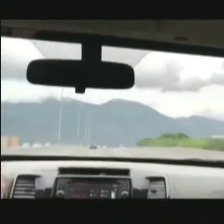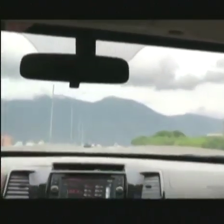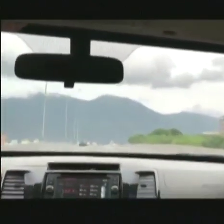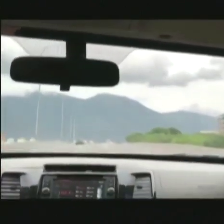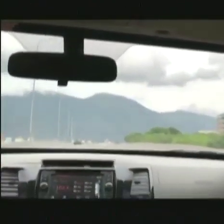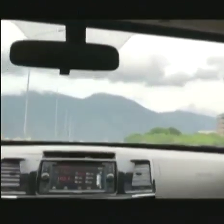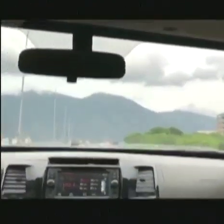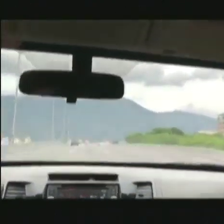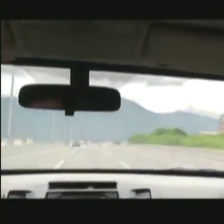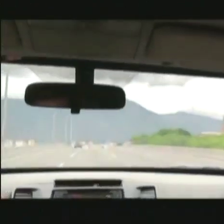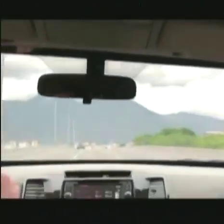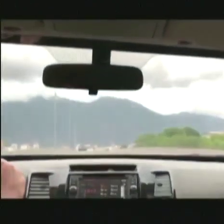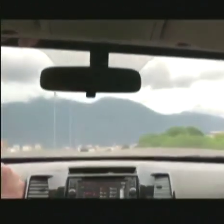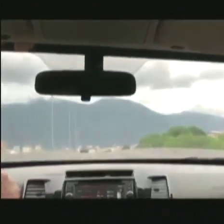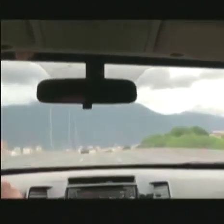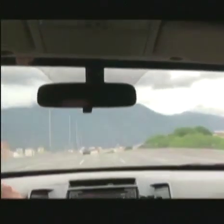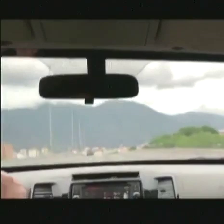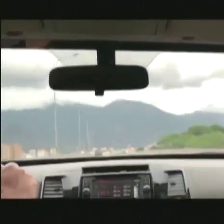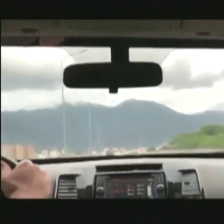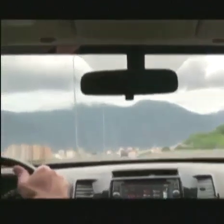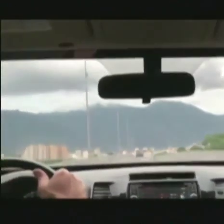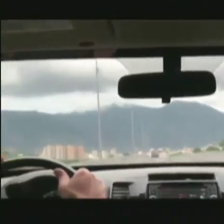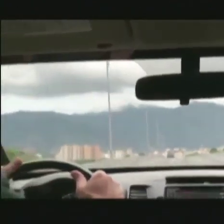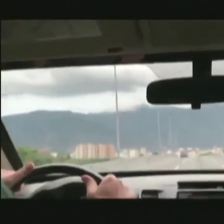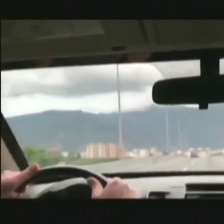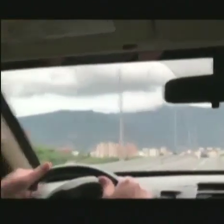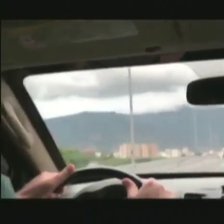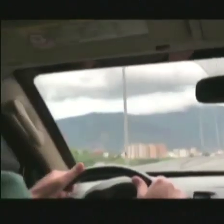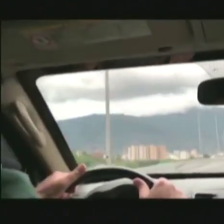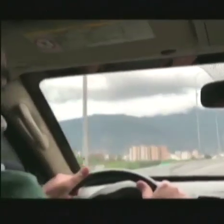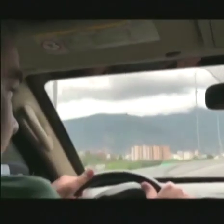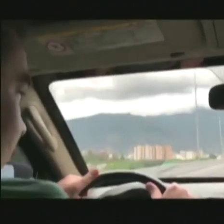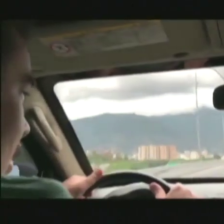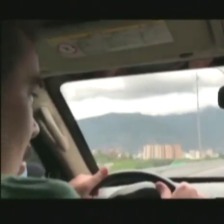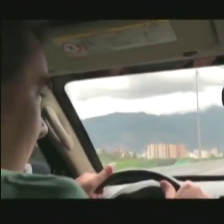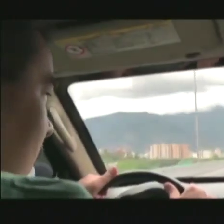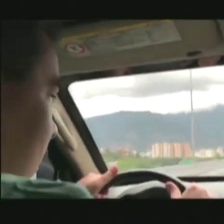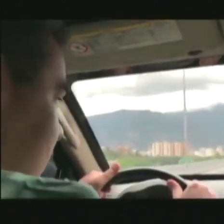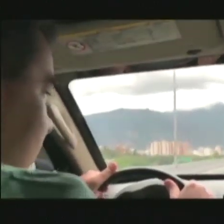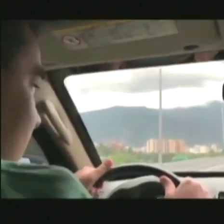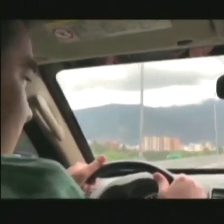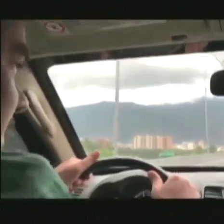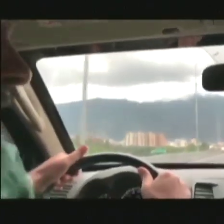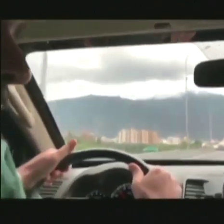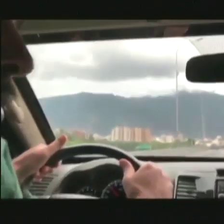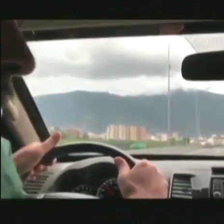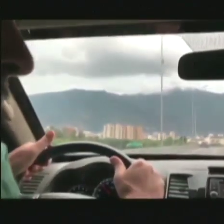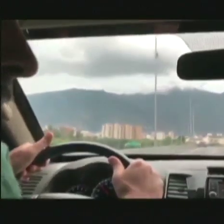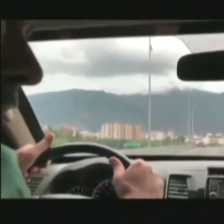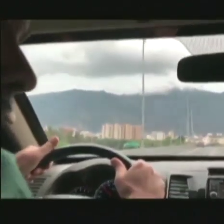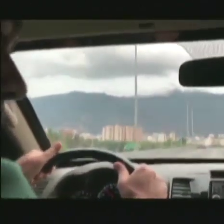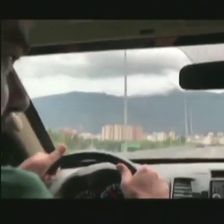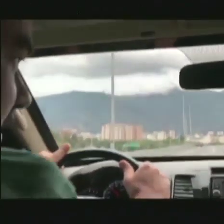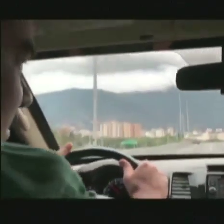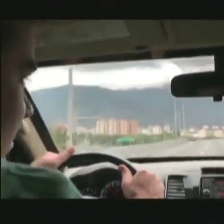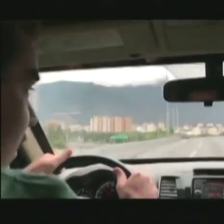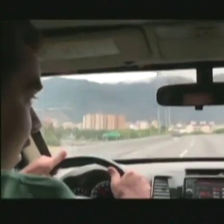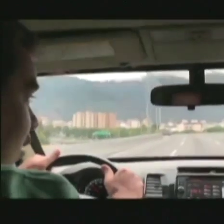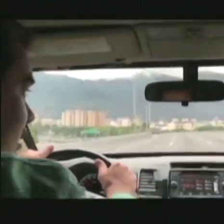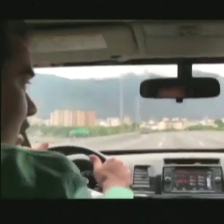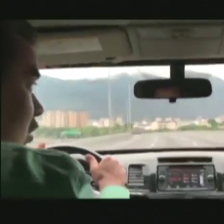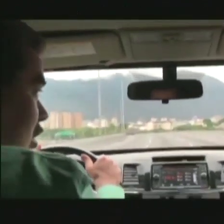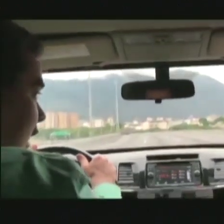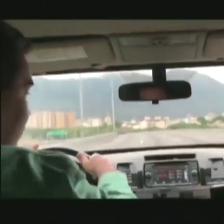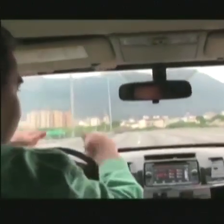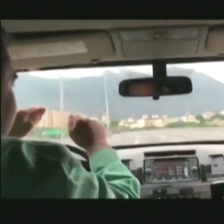aquí. Por el lado sur, hoy jueves 6 de junio, Silvia. 6 de junio.